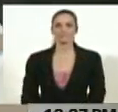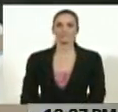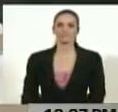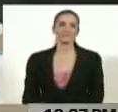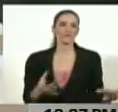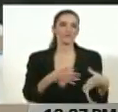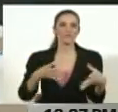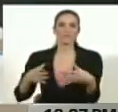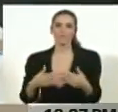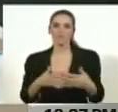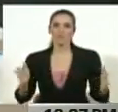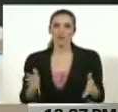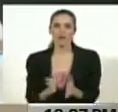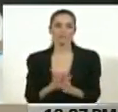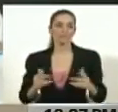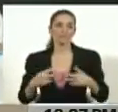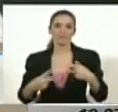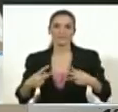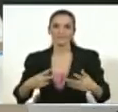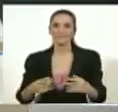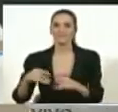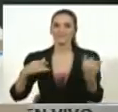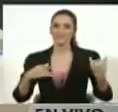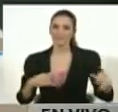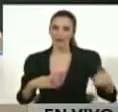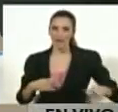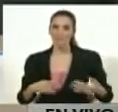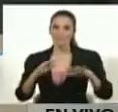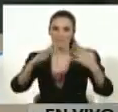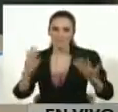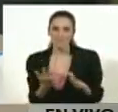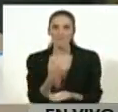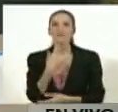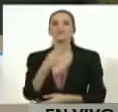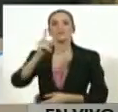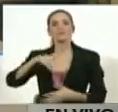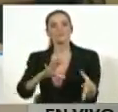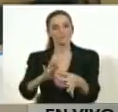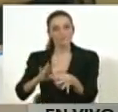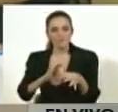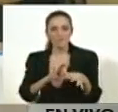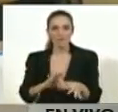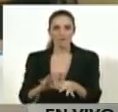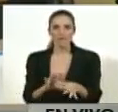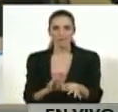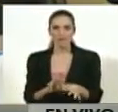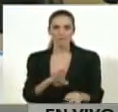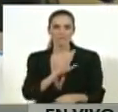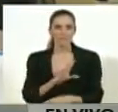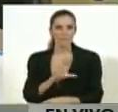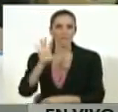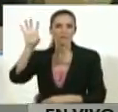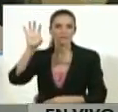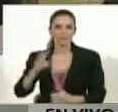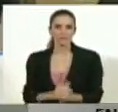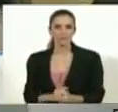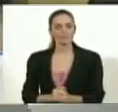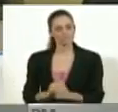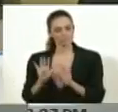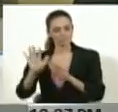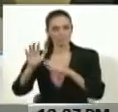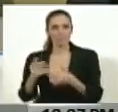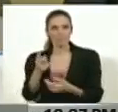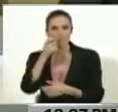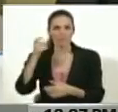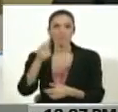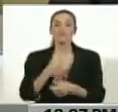movimientos populares progresistas y de izquierda del mundo que han manifestado su solidaridad con nuestro país con nuestro pueblo